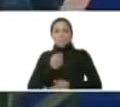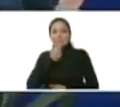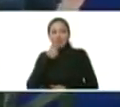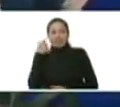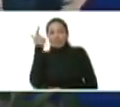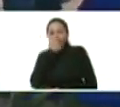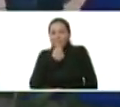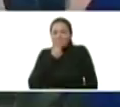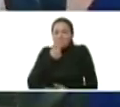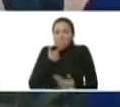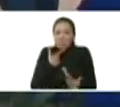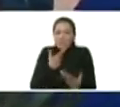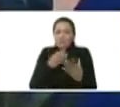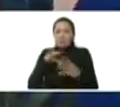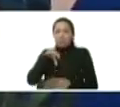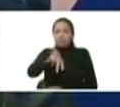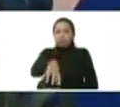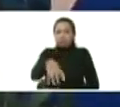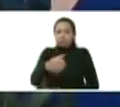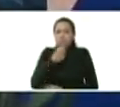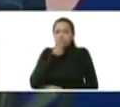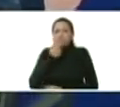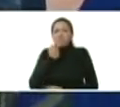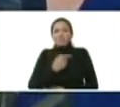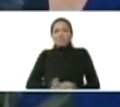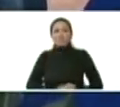nunca. Vemos a una